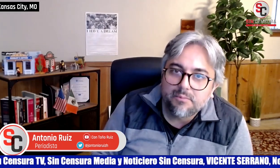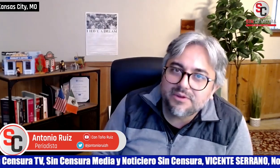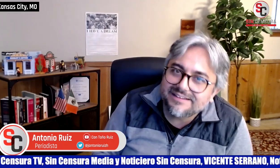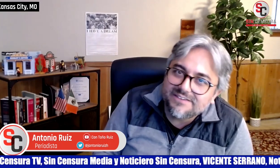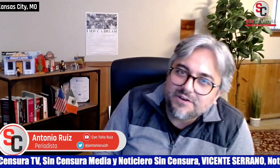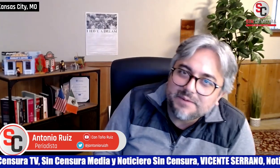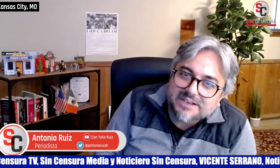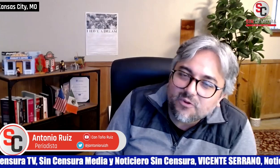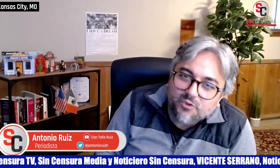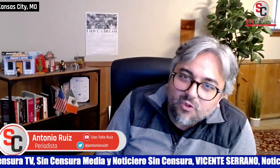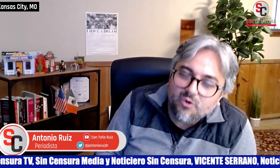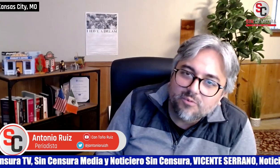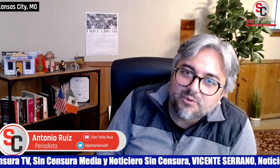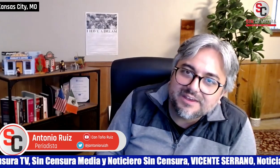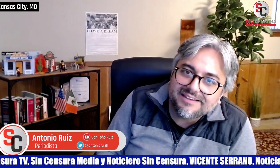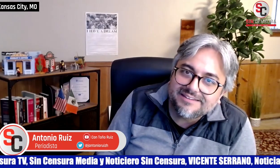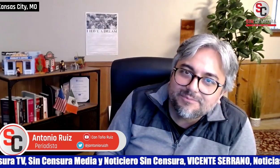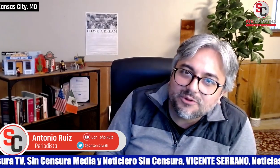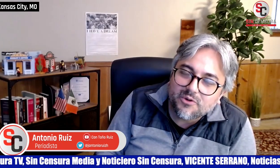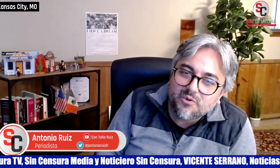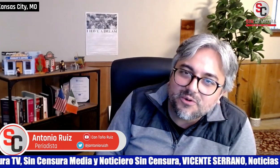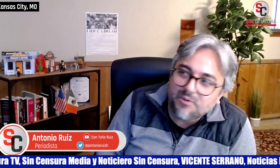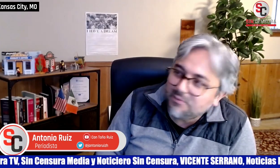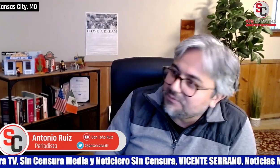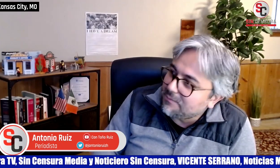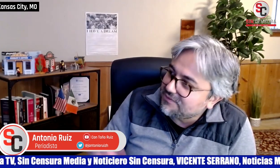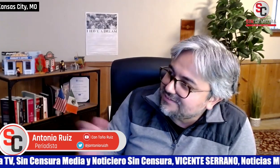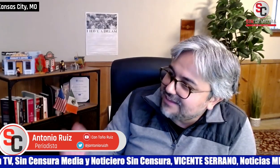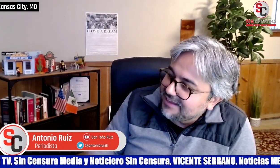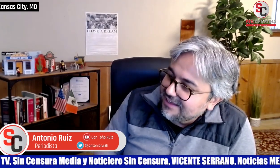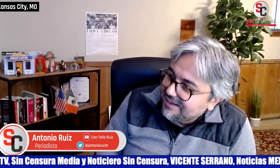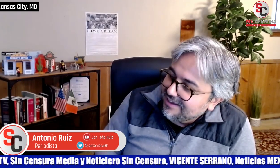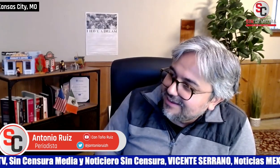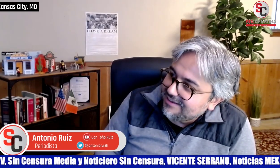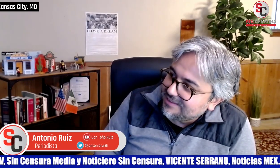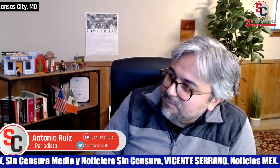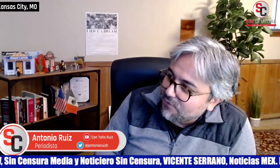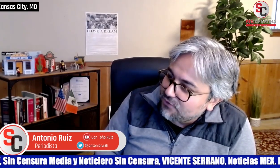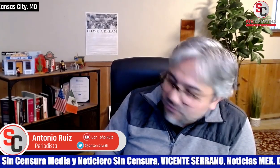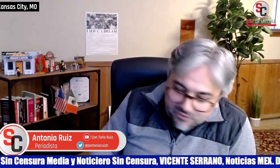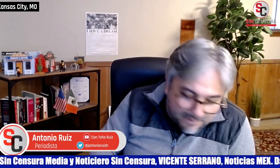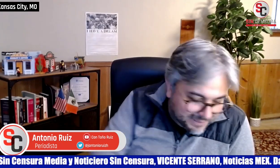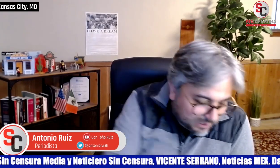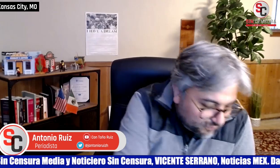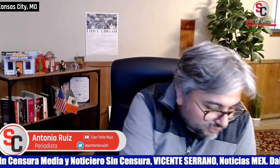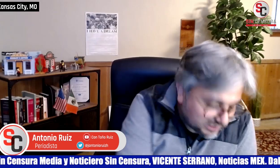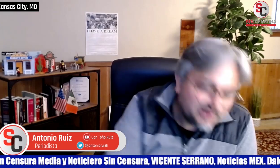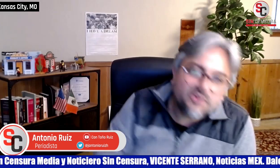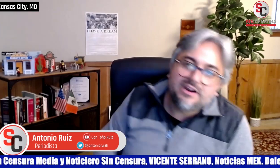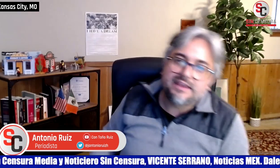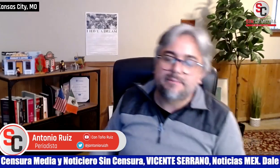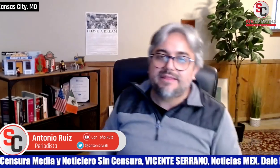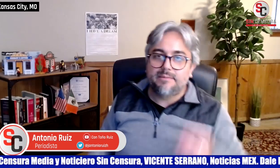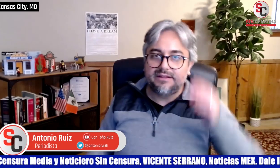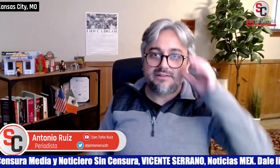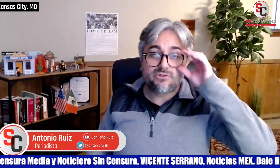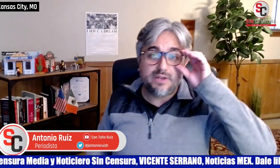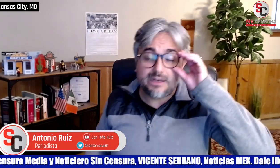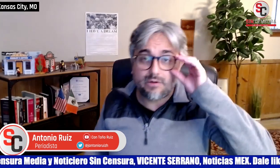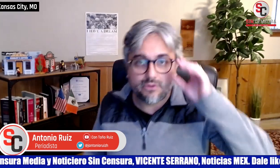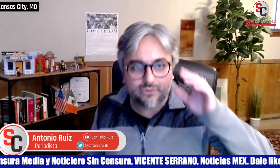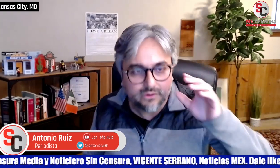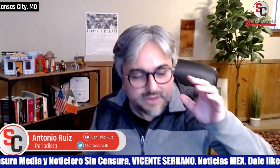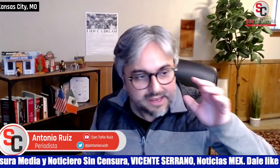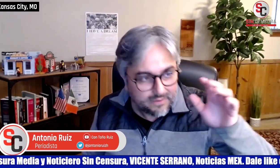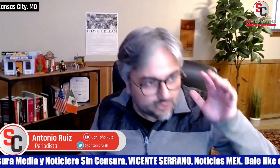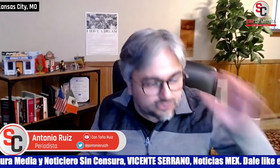todo, ¿por qué se fabricó todo? ¿Por qué ocurrió? Pues vamos, de pronto de un día para otro salieron con la llamada verdad histórica